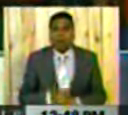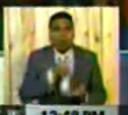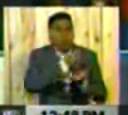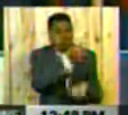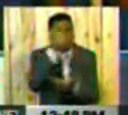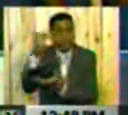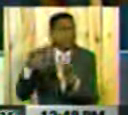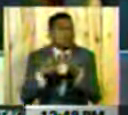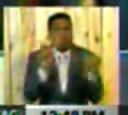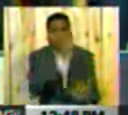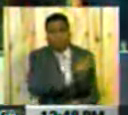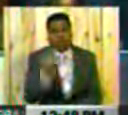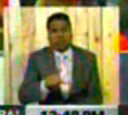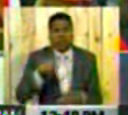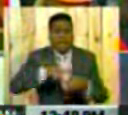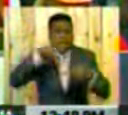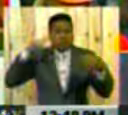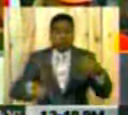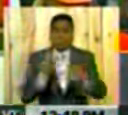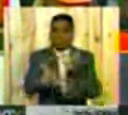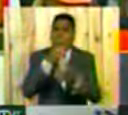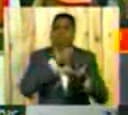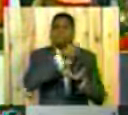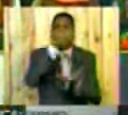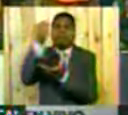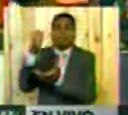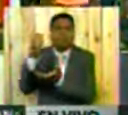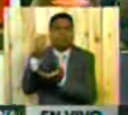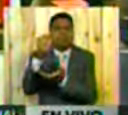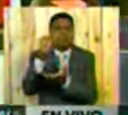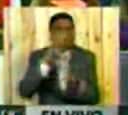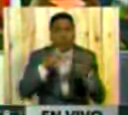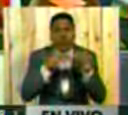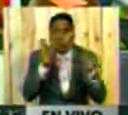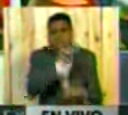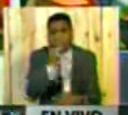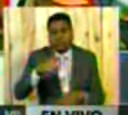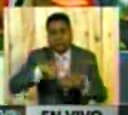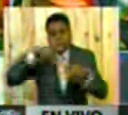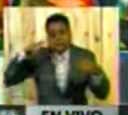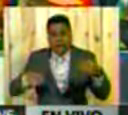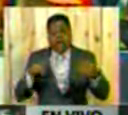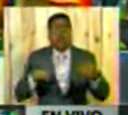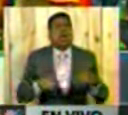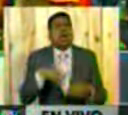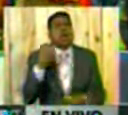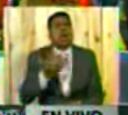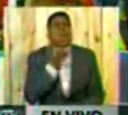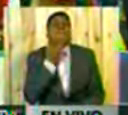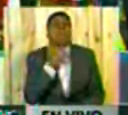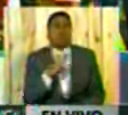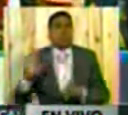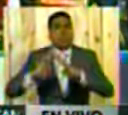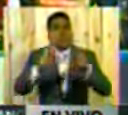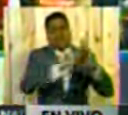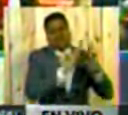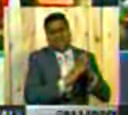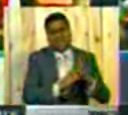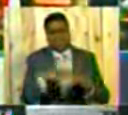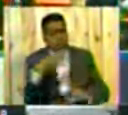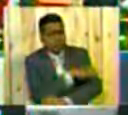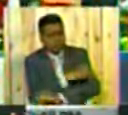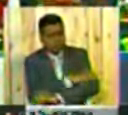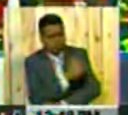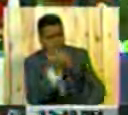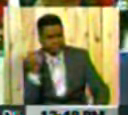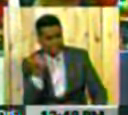CLAC no puede ser excluyente, no es excluyente. La revolución nunca ha sido excluyente. Lo que es que no puede ser dirigido es como, mira, ¿cómo un consejo comunal lo dirige alguien en la oposición si ellos mismos,